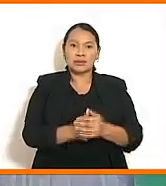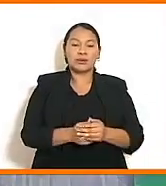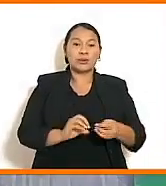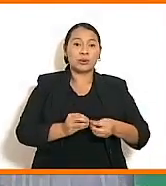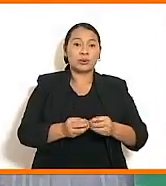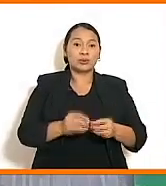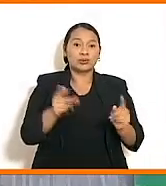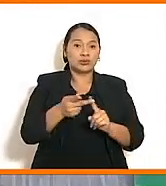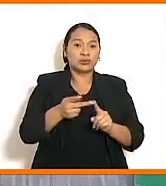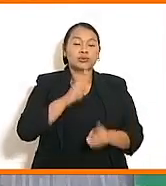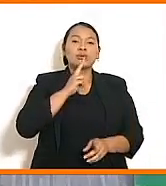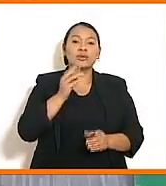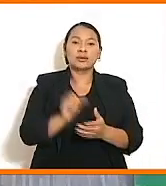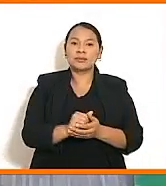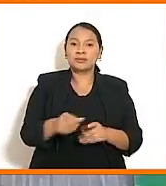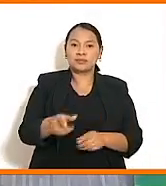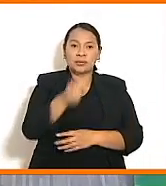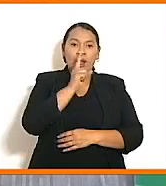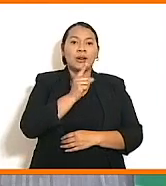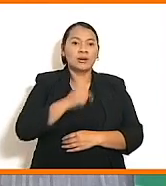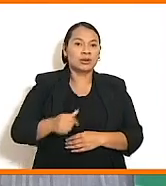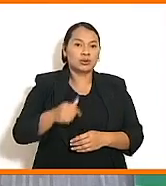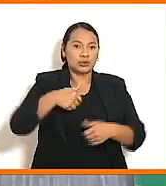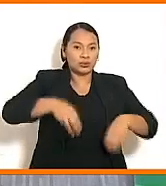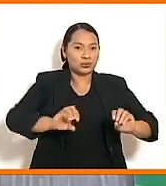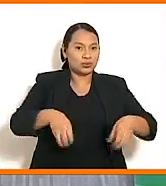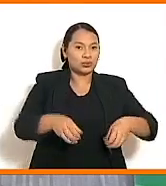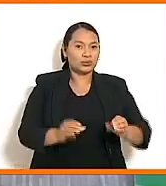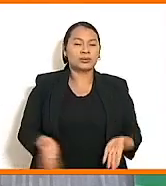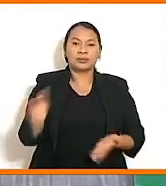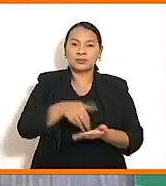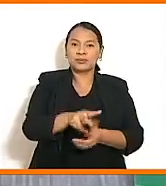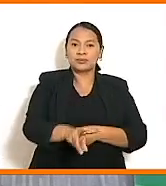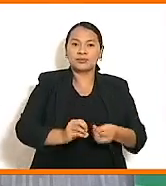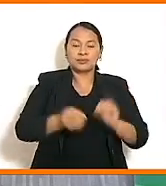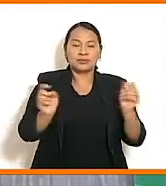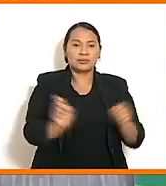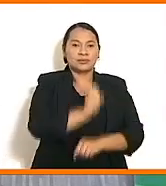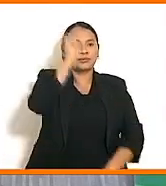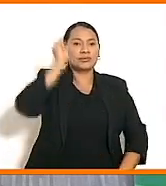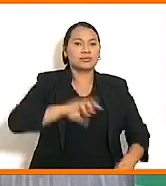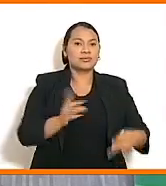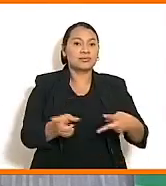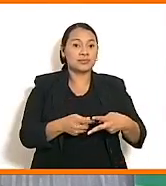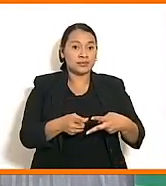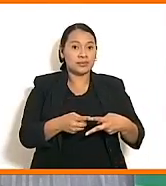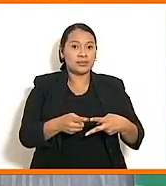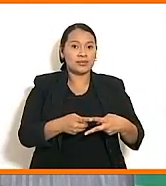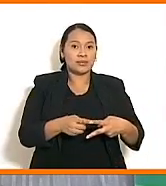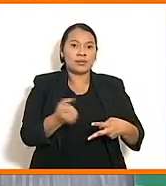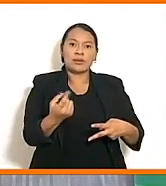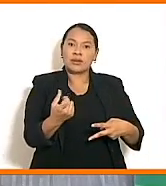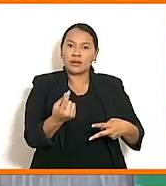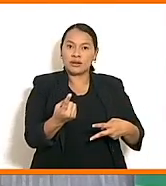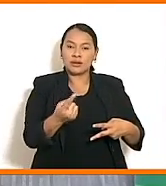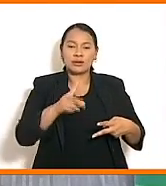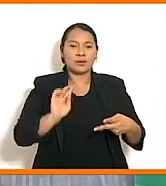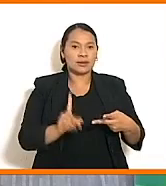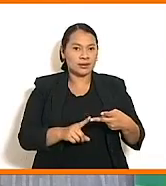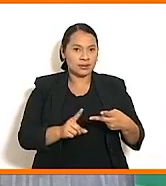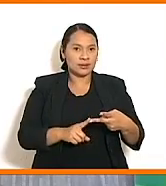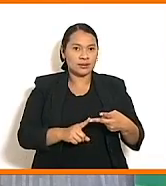su catrachada paletero. Con gusto repito, tus dos números favorecidos son posición 1, 11, posición